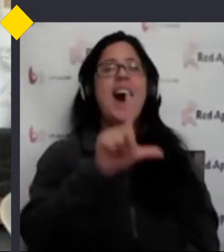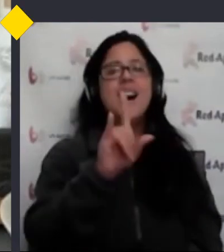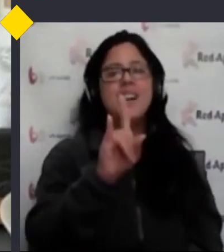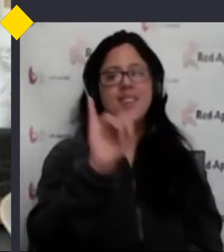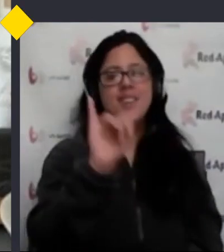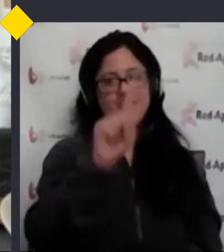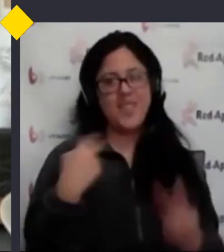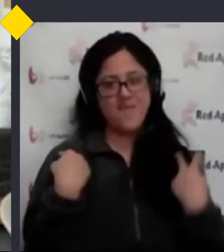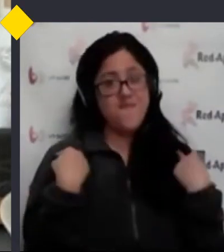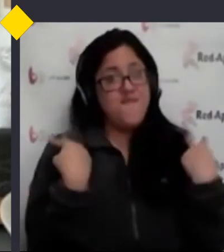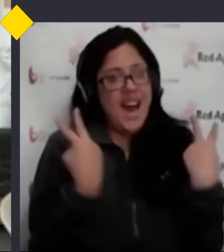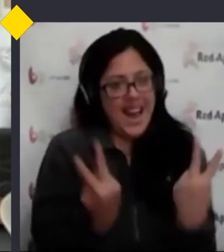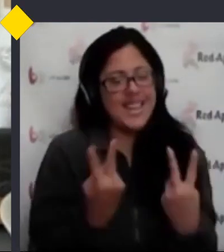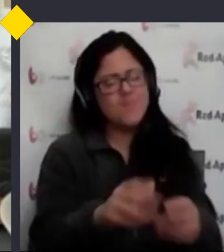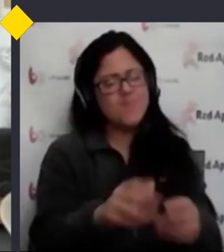muy bien.